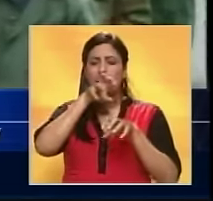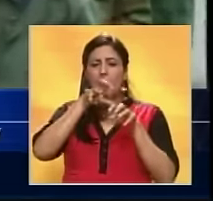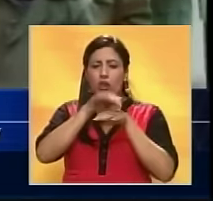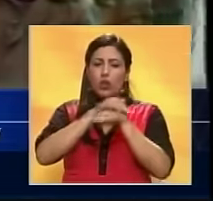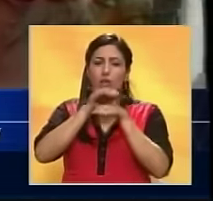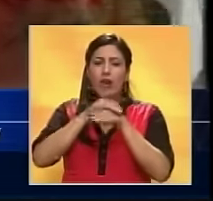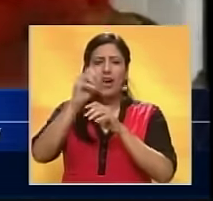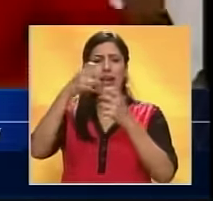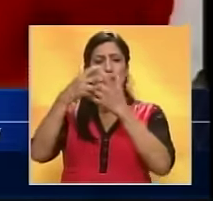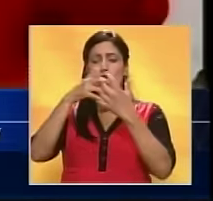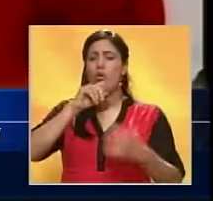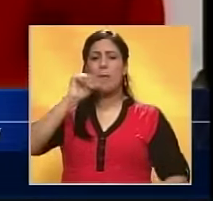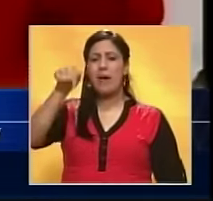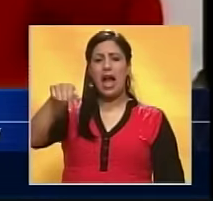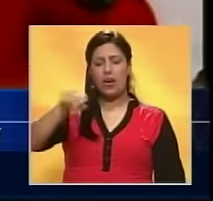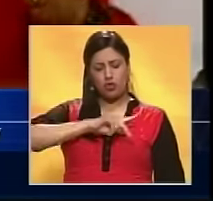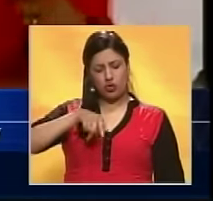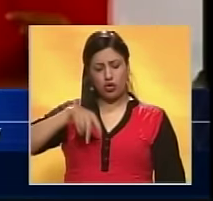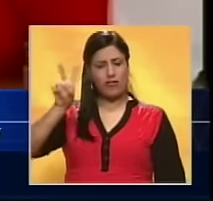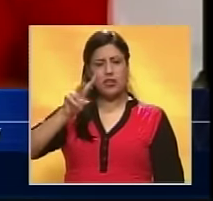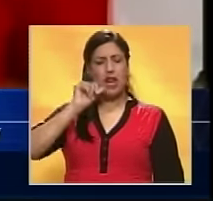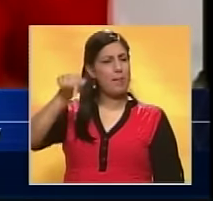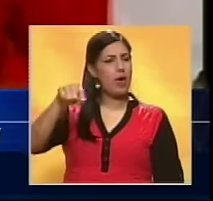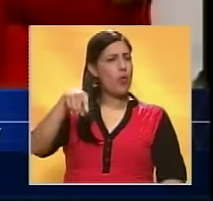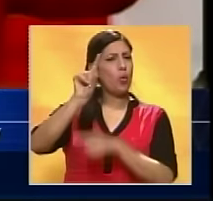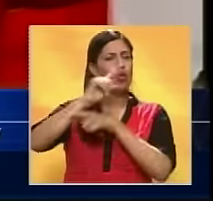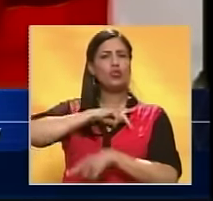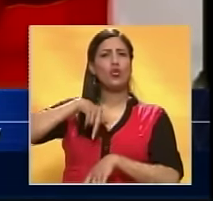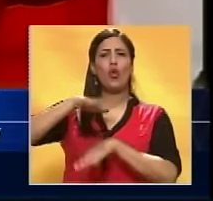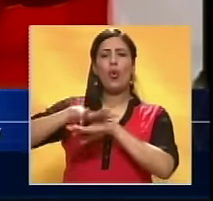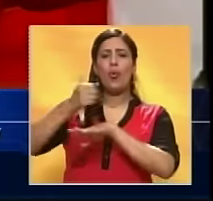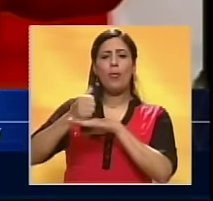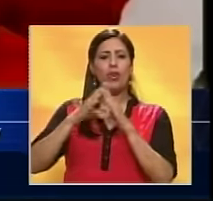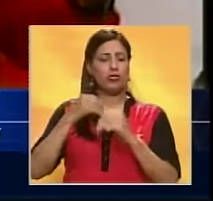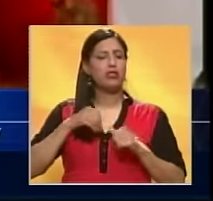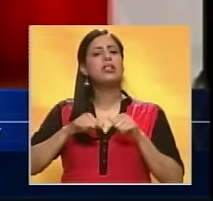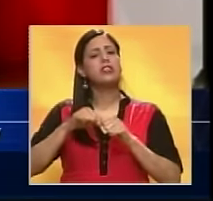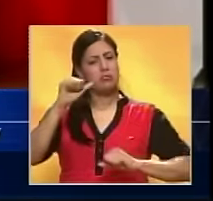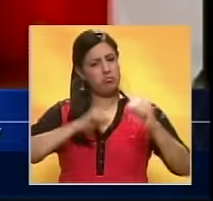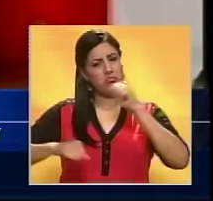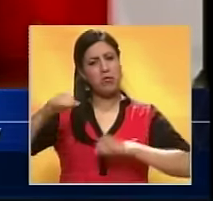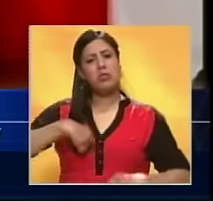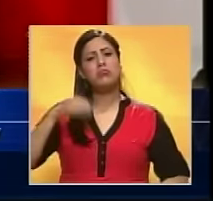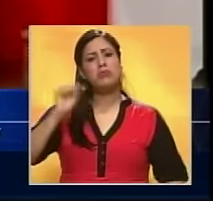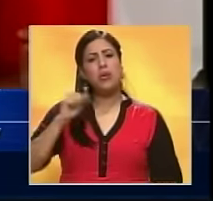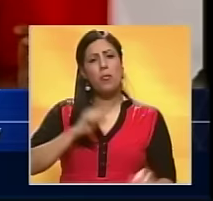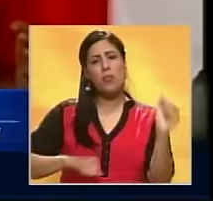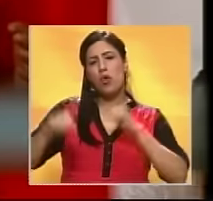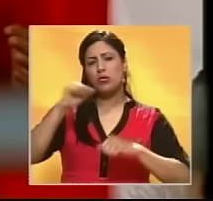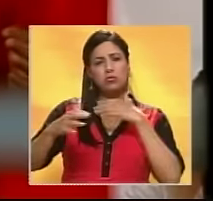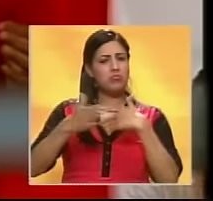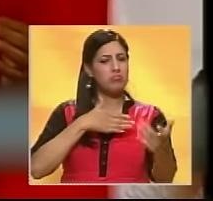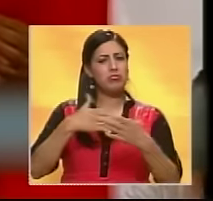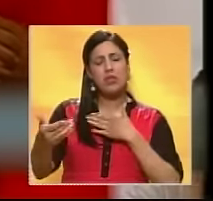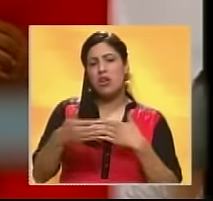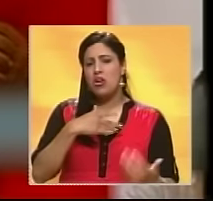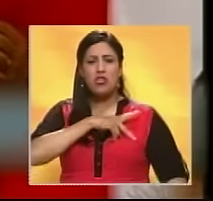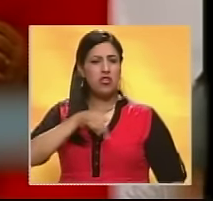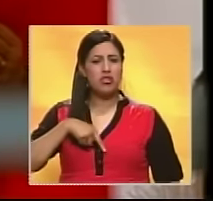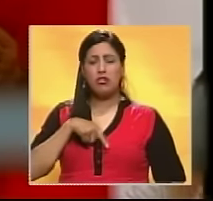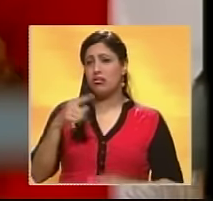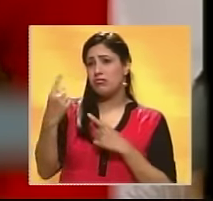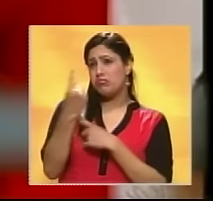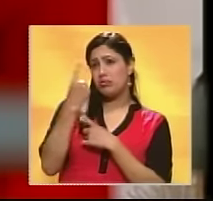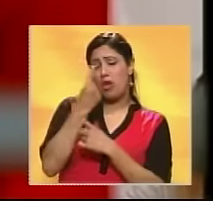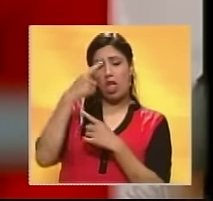que los únicos que nos portamos mal somos los venezolanos. Nos vamos a seguir portando mal. No nos van